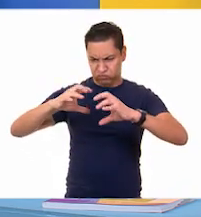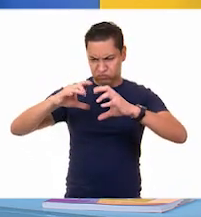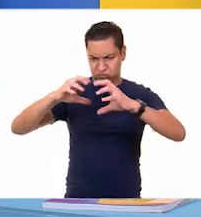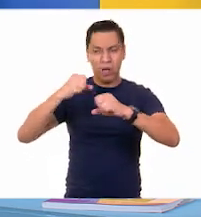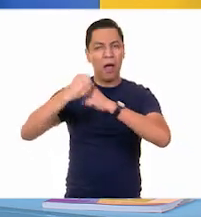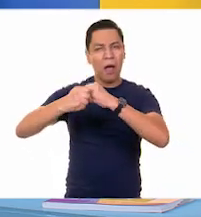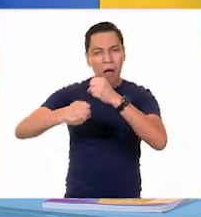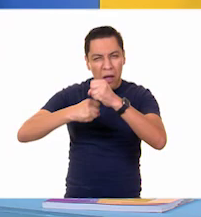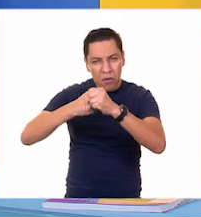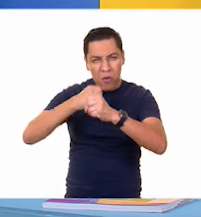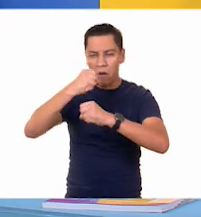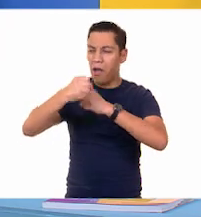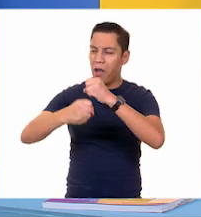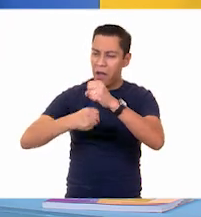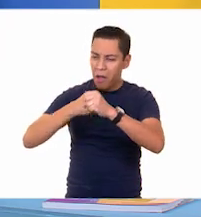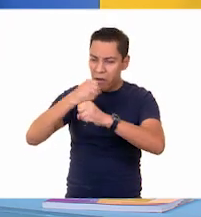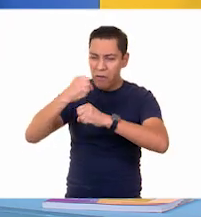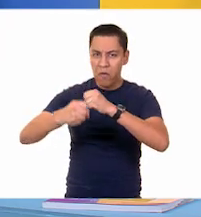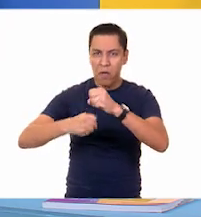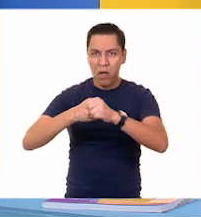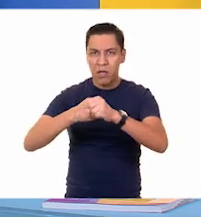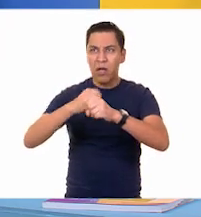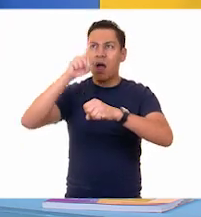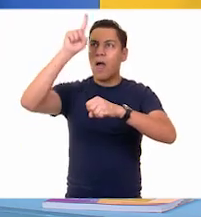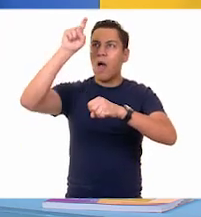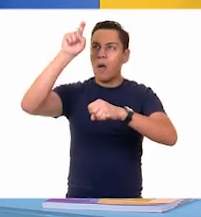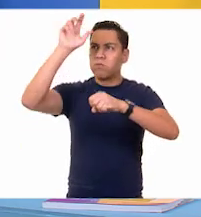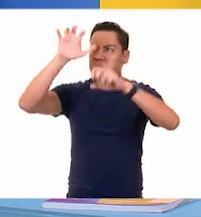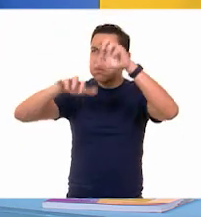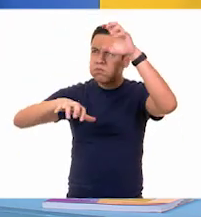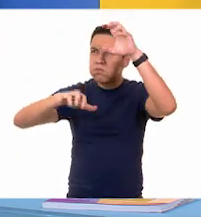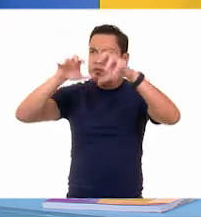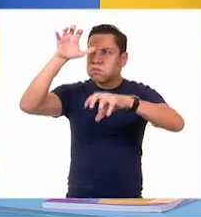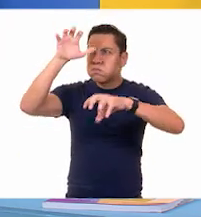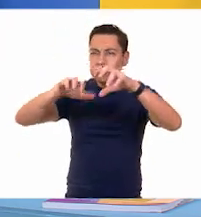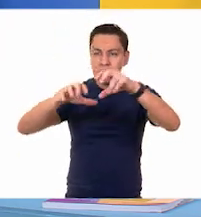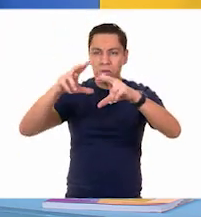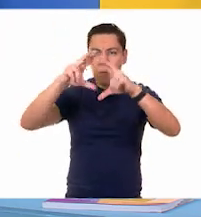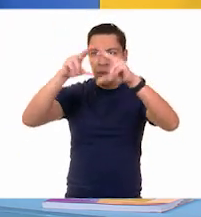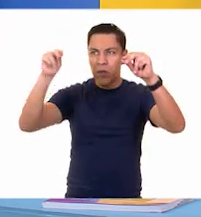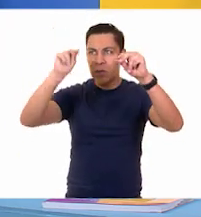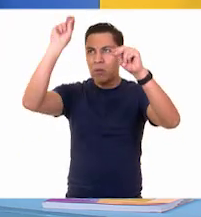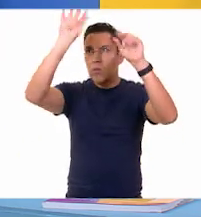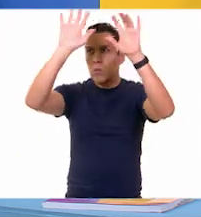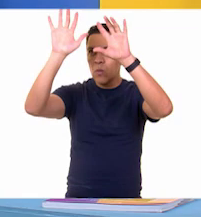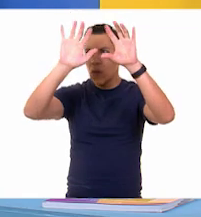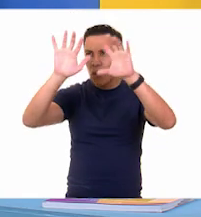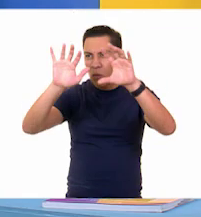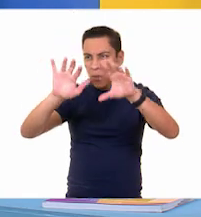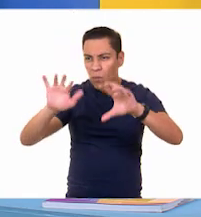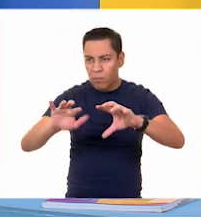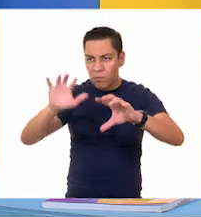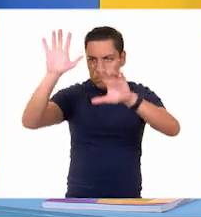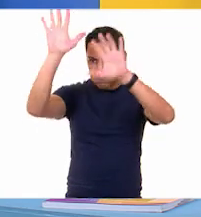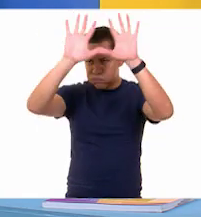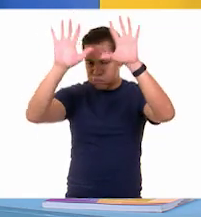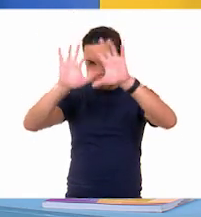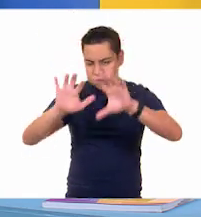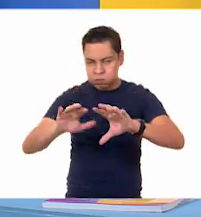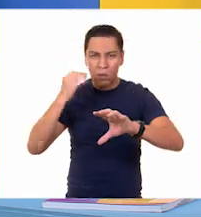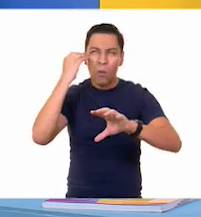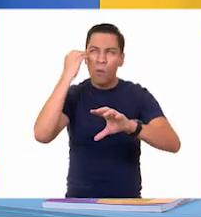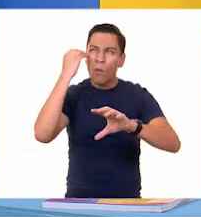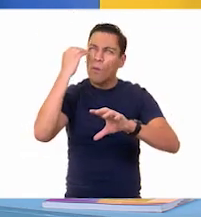como resultado de la acumulación de nieve, lluvia y hielo que se va compactando en capas superpuestas y son muy